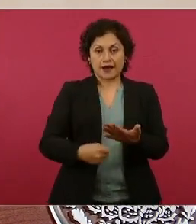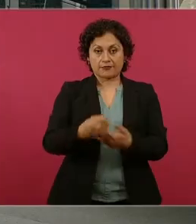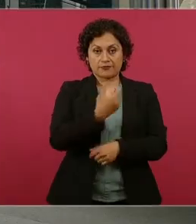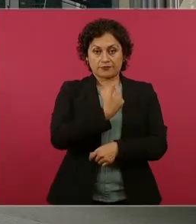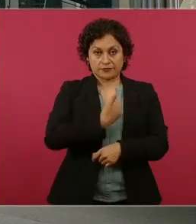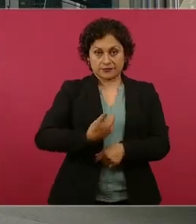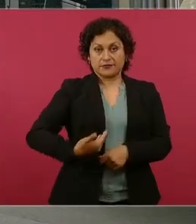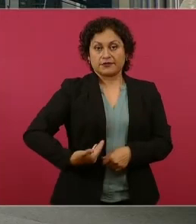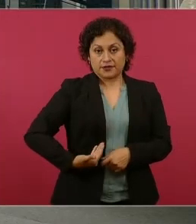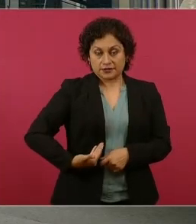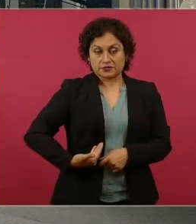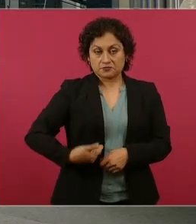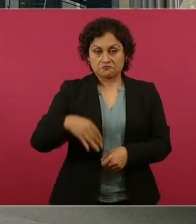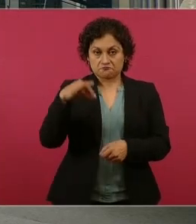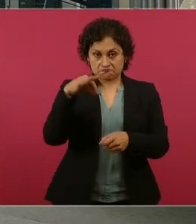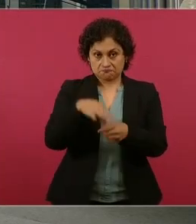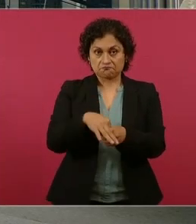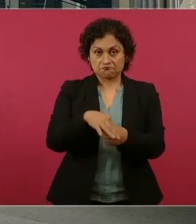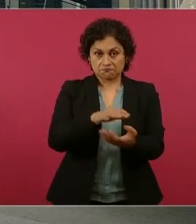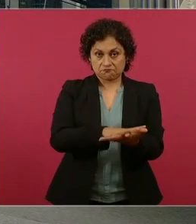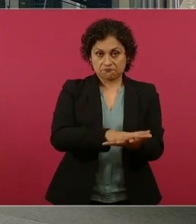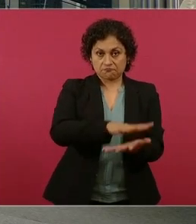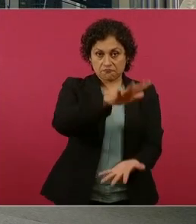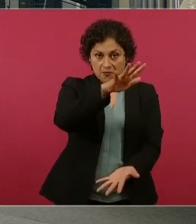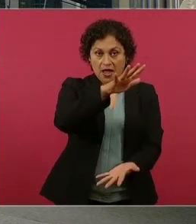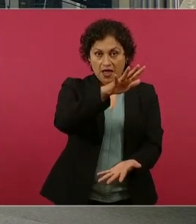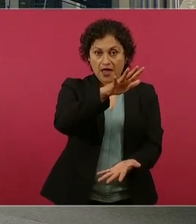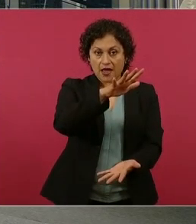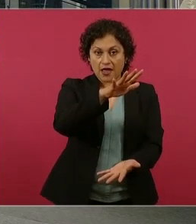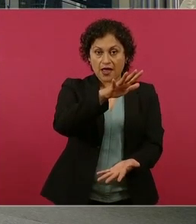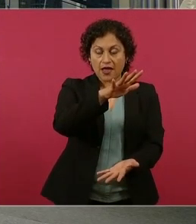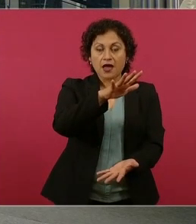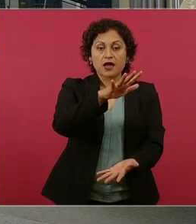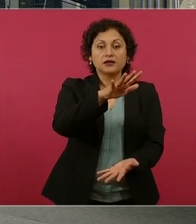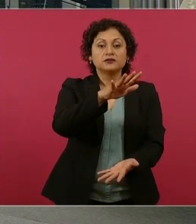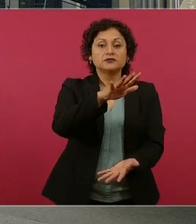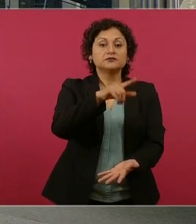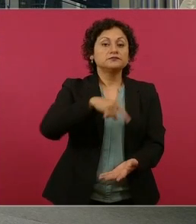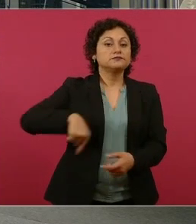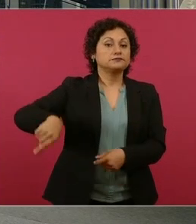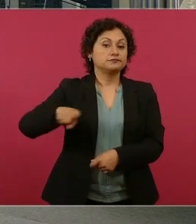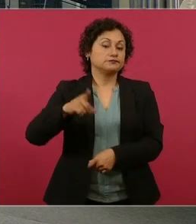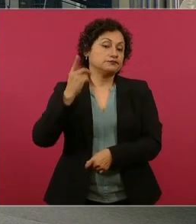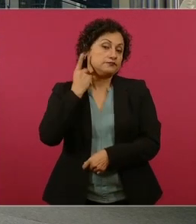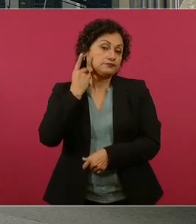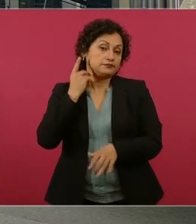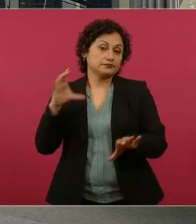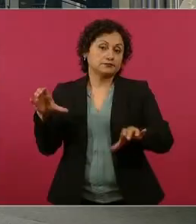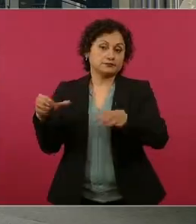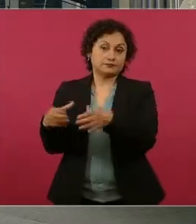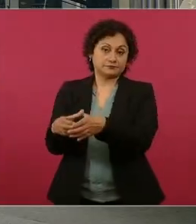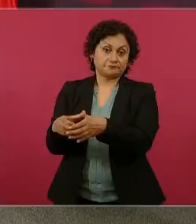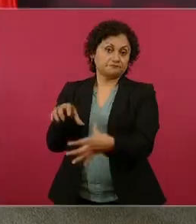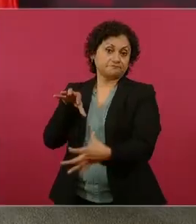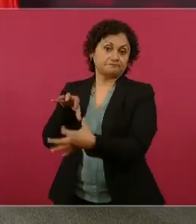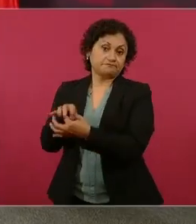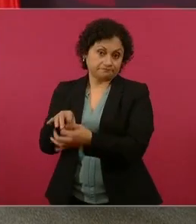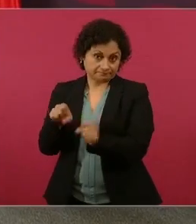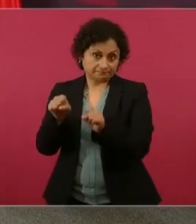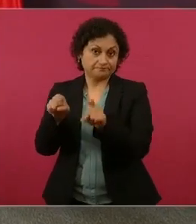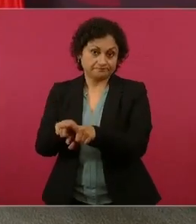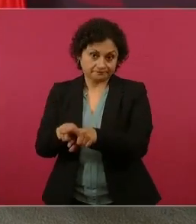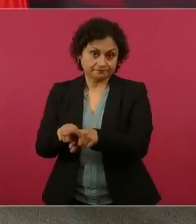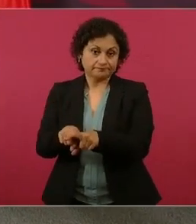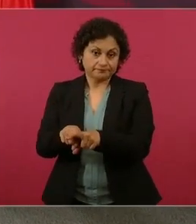se obtiene mayoría en la Cámara de Diputados, nuestro movimiento, me van a volver otra vez